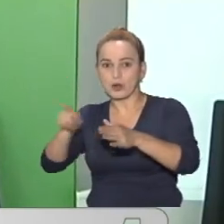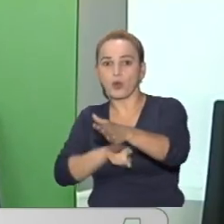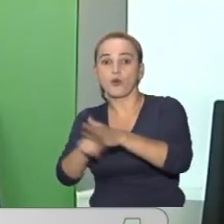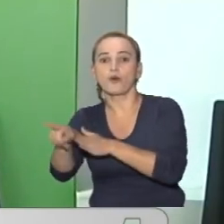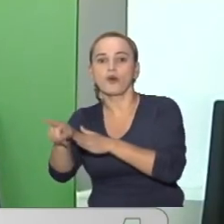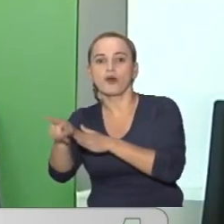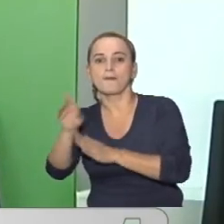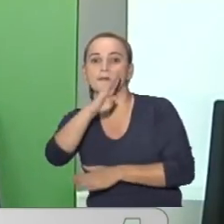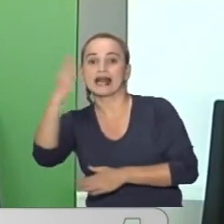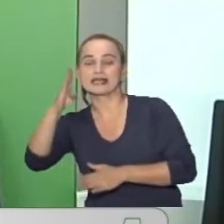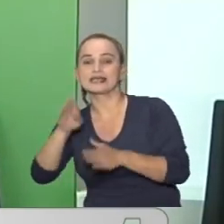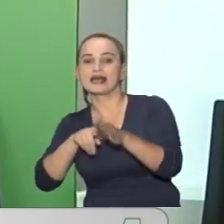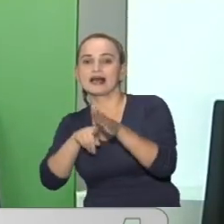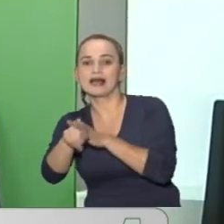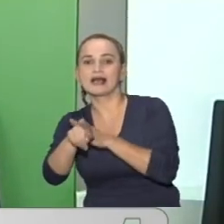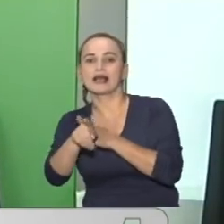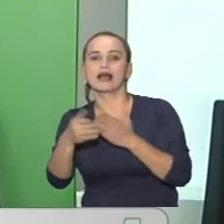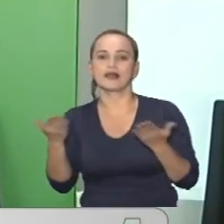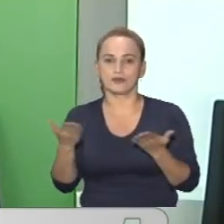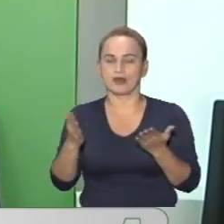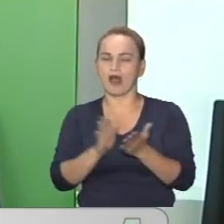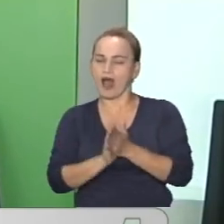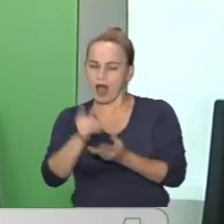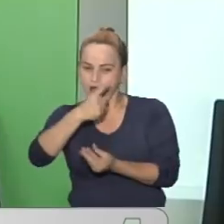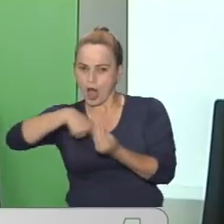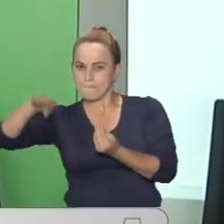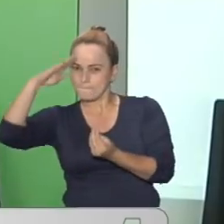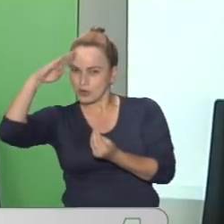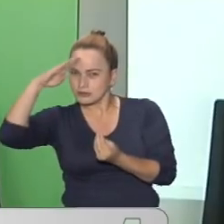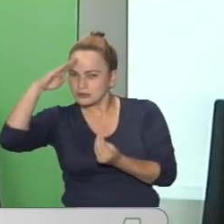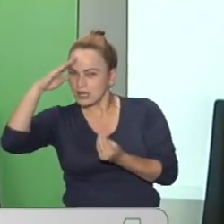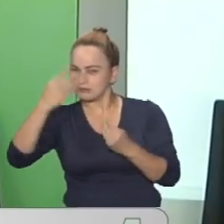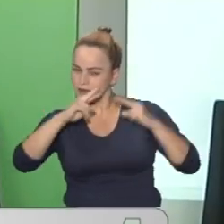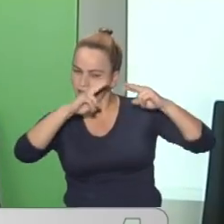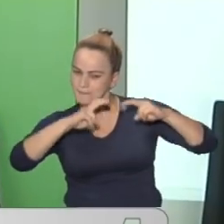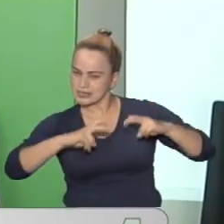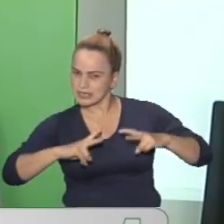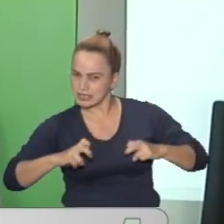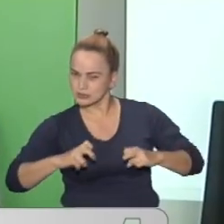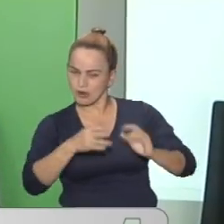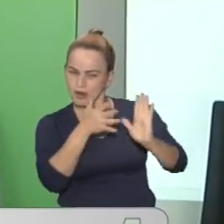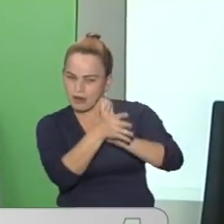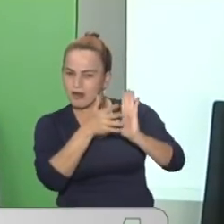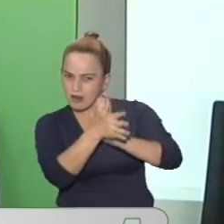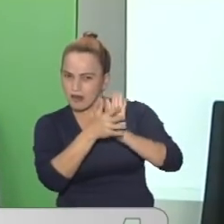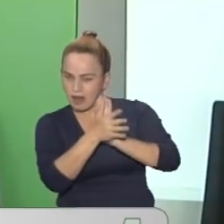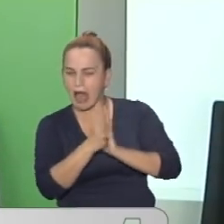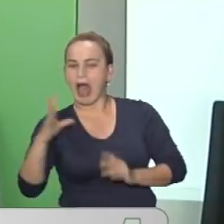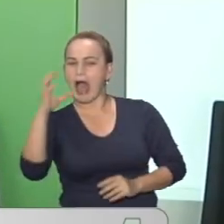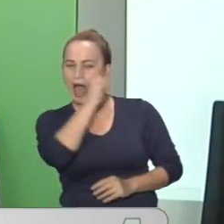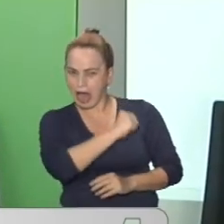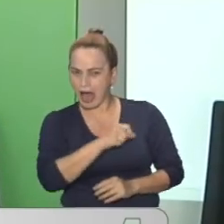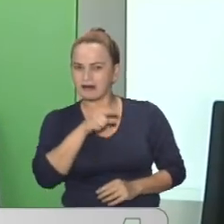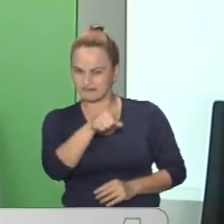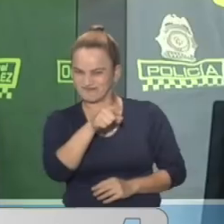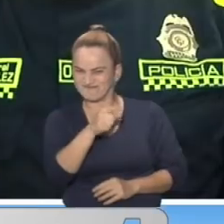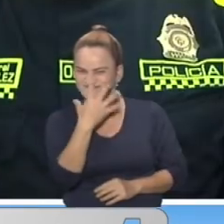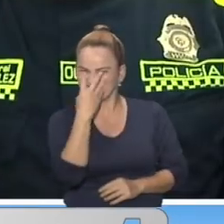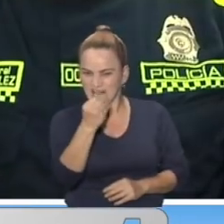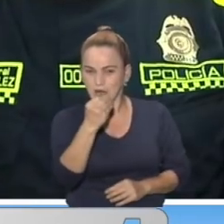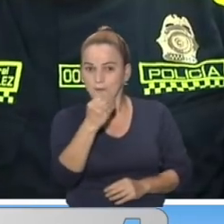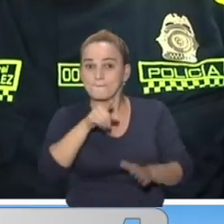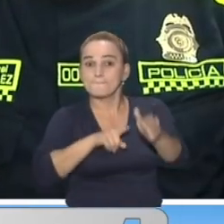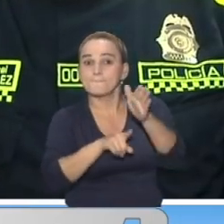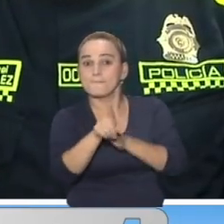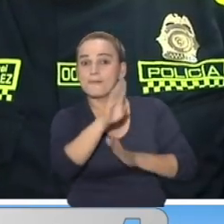aquí de Barranquilla. Pero con nuestras fuentes y con las personas que nos están dando la información, supimos de que él había dejado la